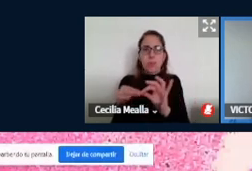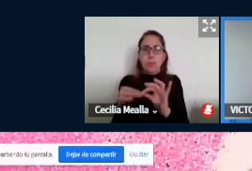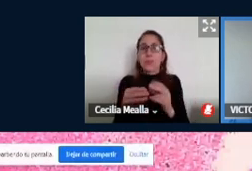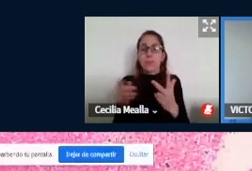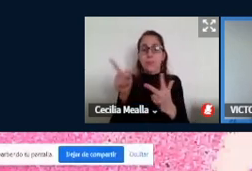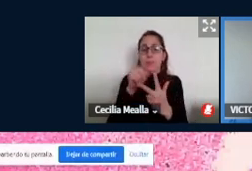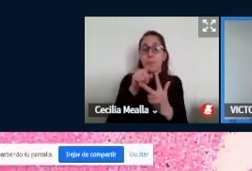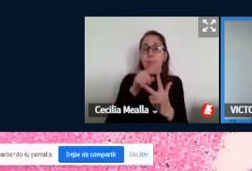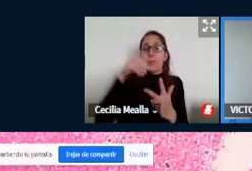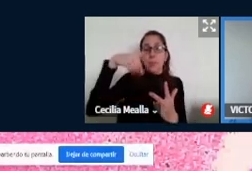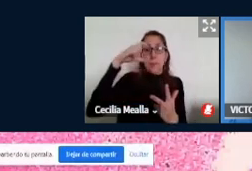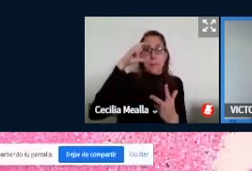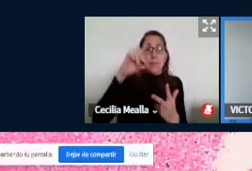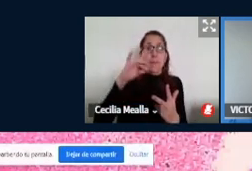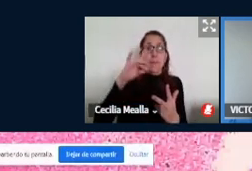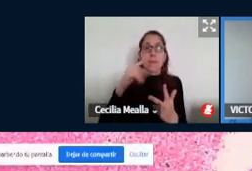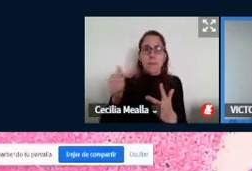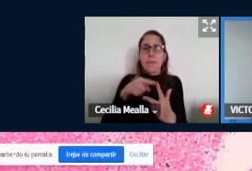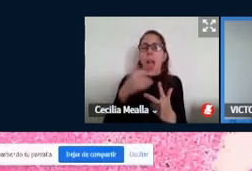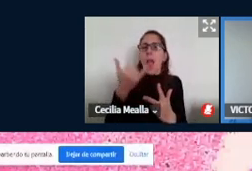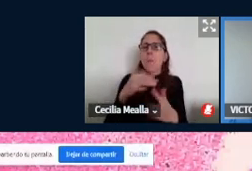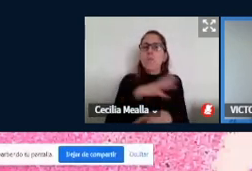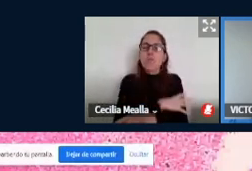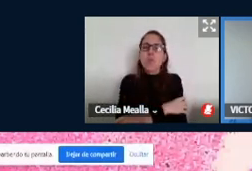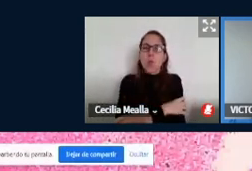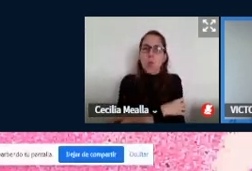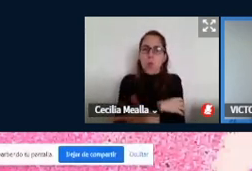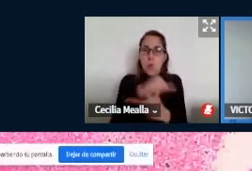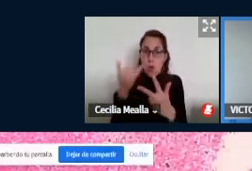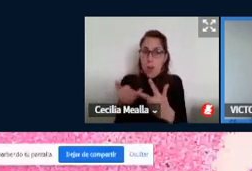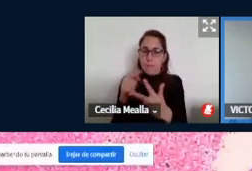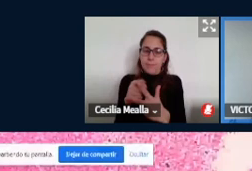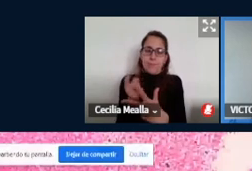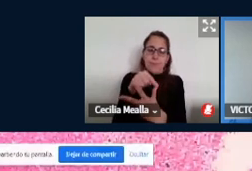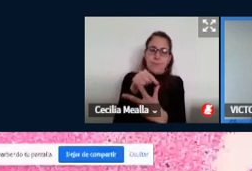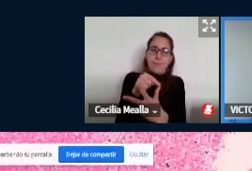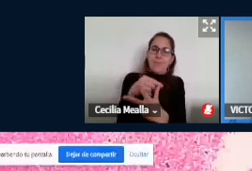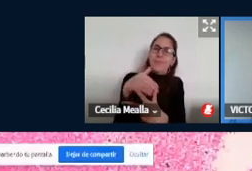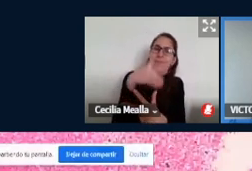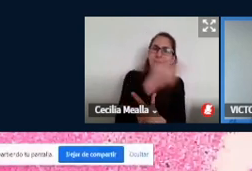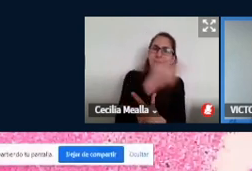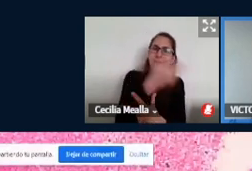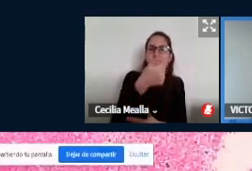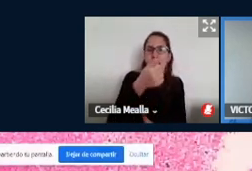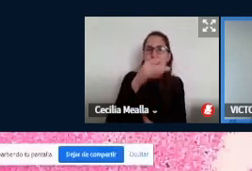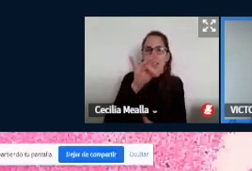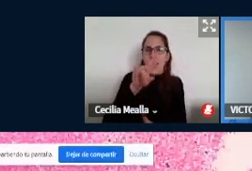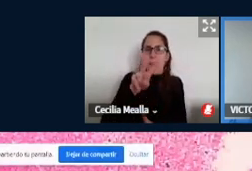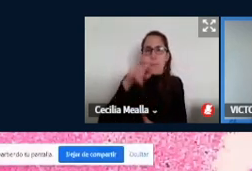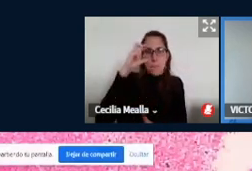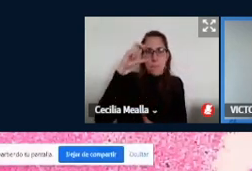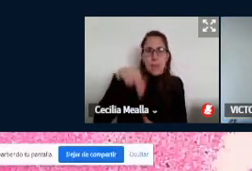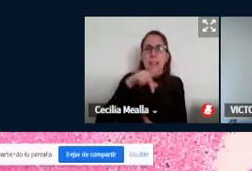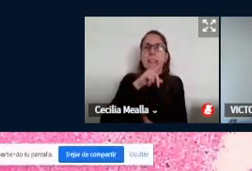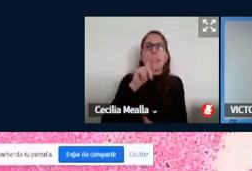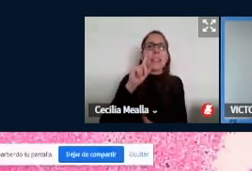la túnica media con músculo y la túnica externa o adventicia, tejido